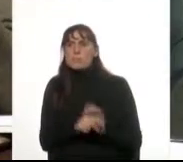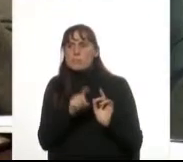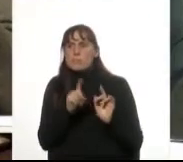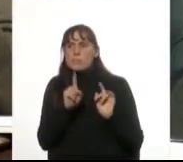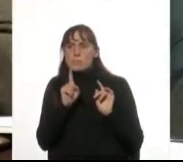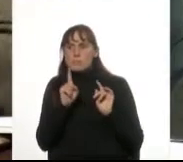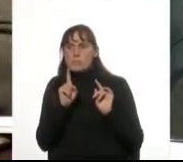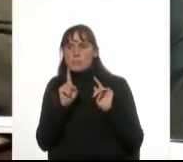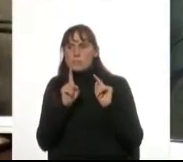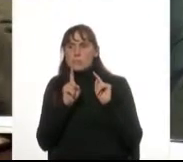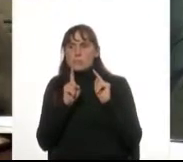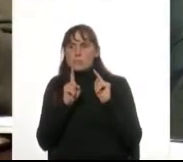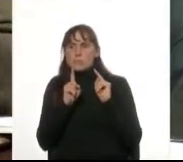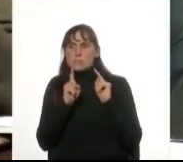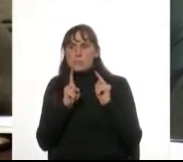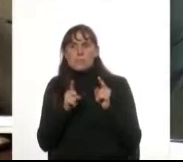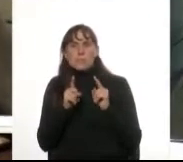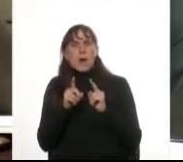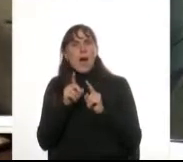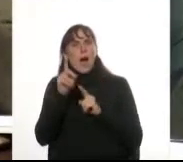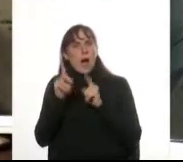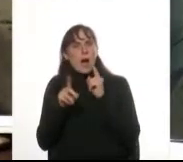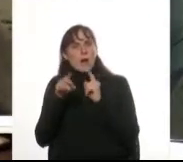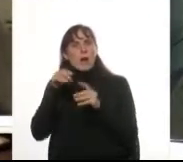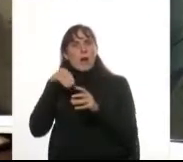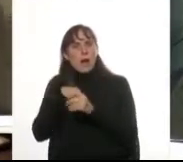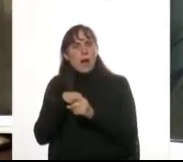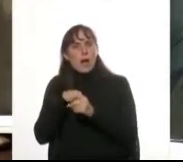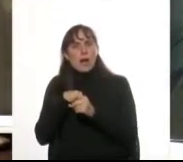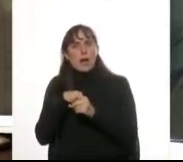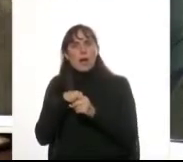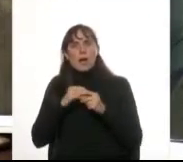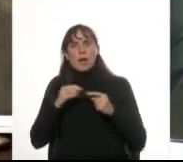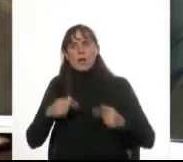ministro de defensa.